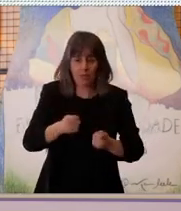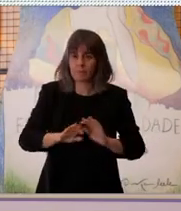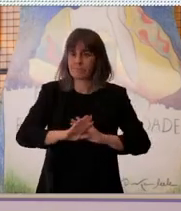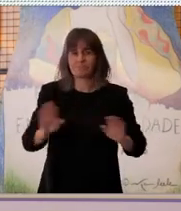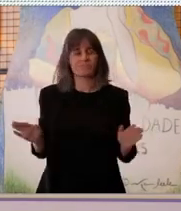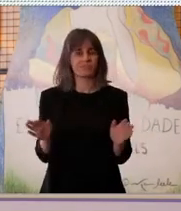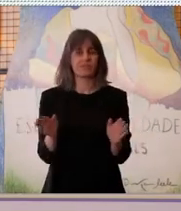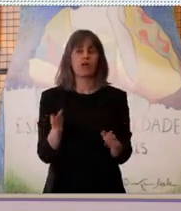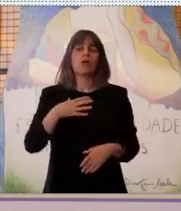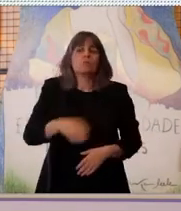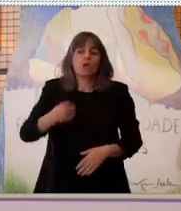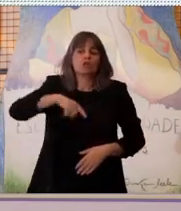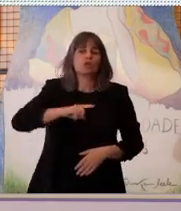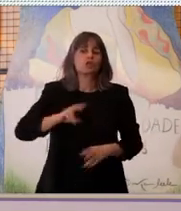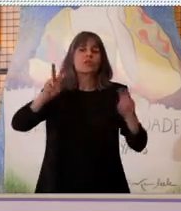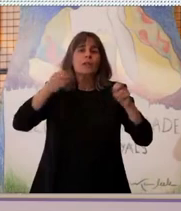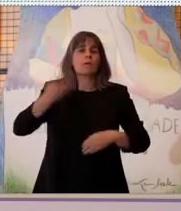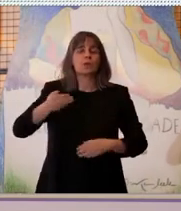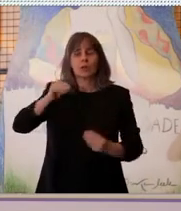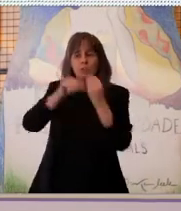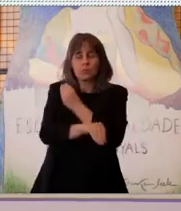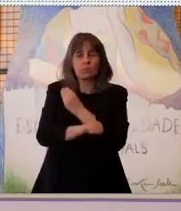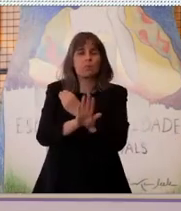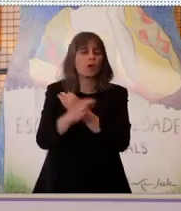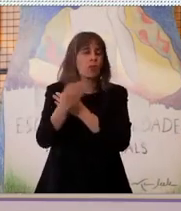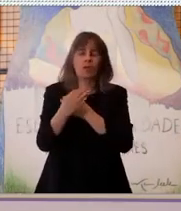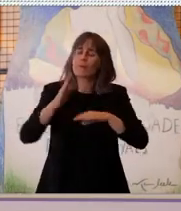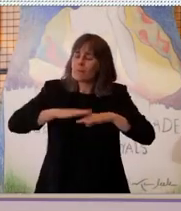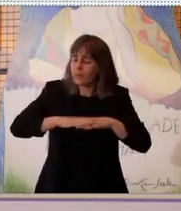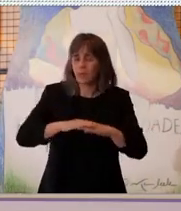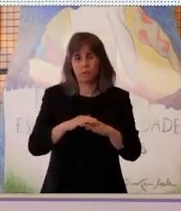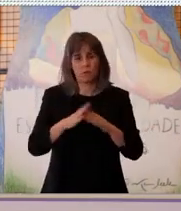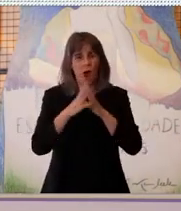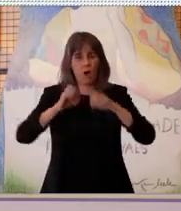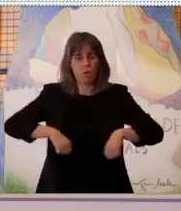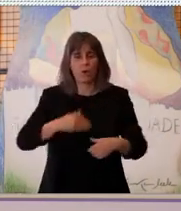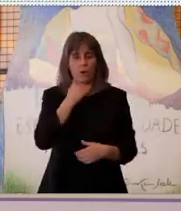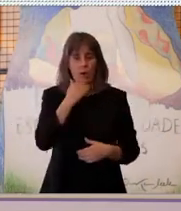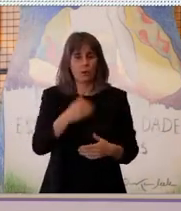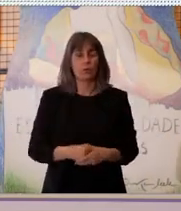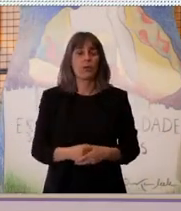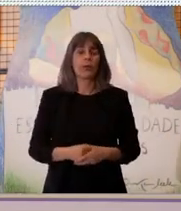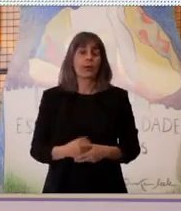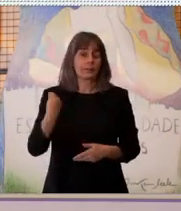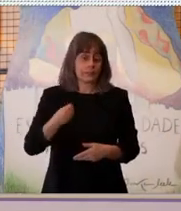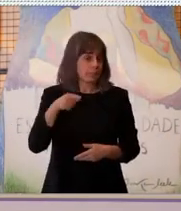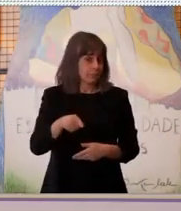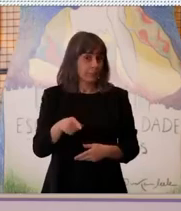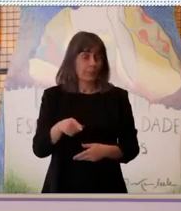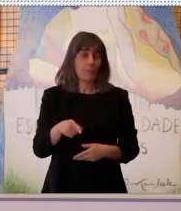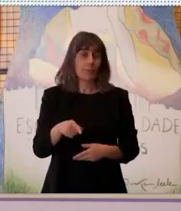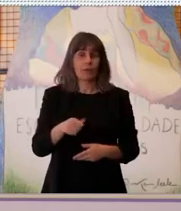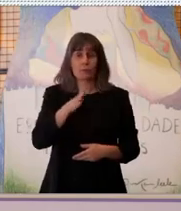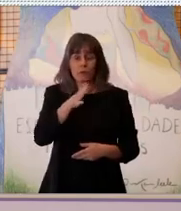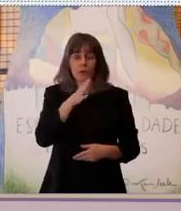diverjamos en cuestiones muy importantes yo sé y cualquiera sabe que la facilidad también porque no tenemos poder